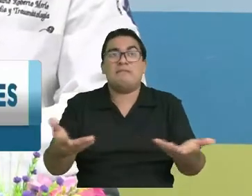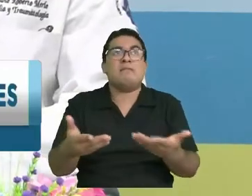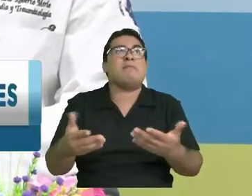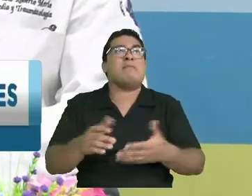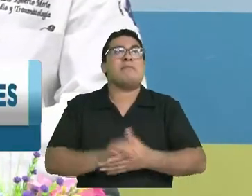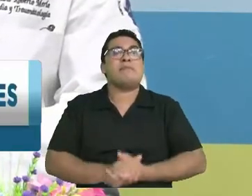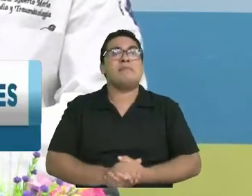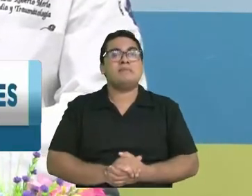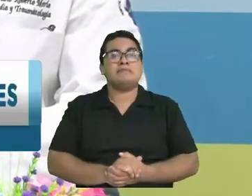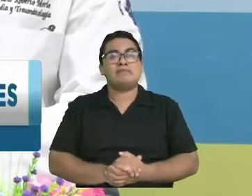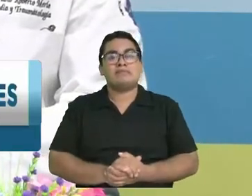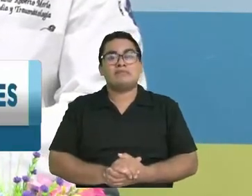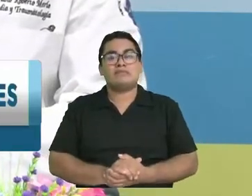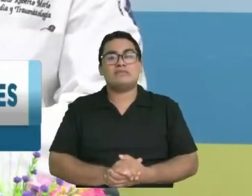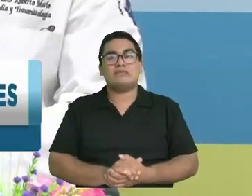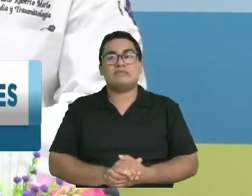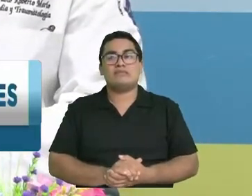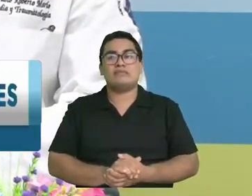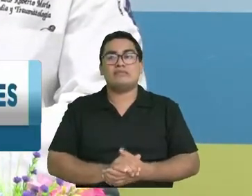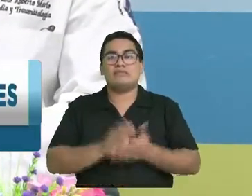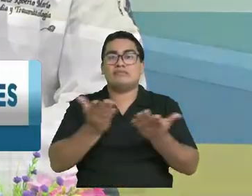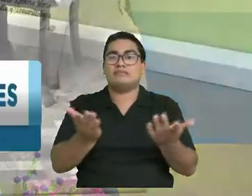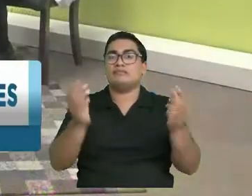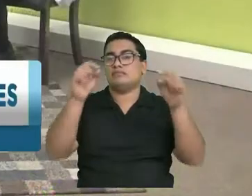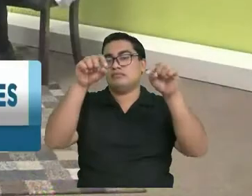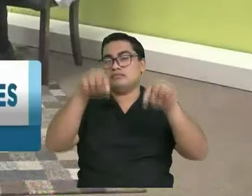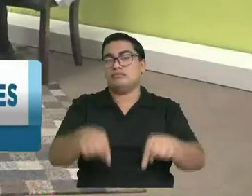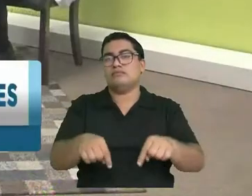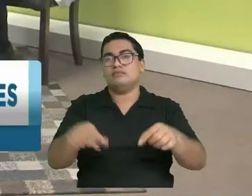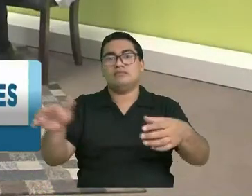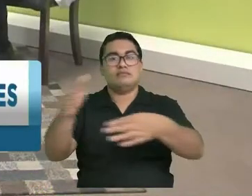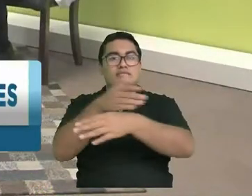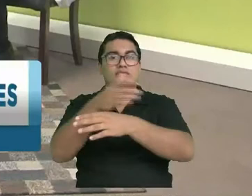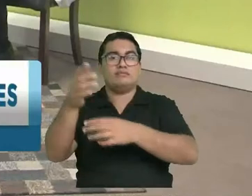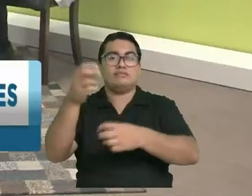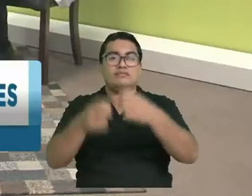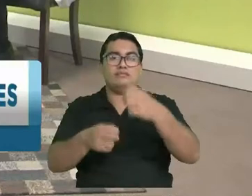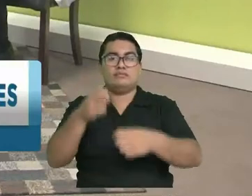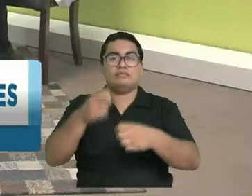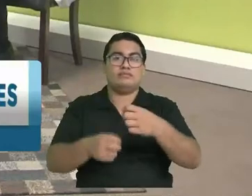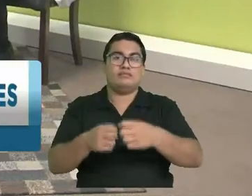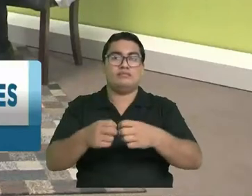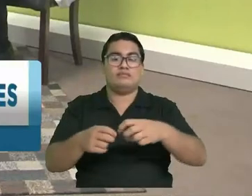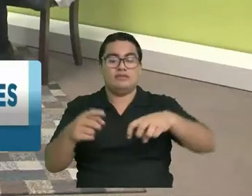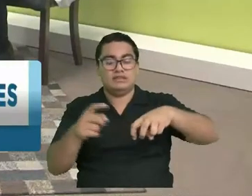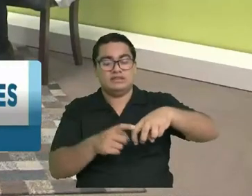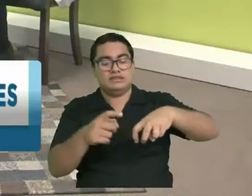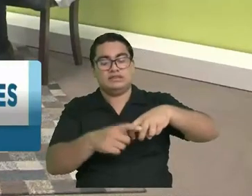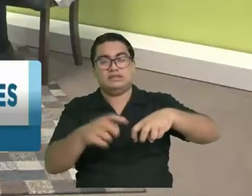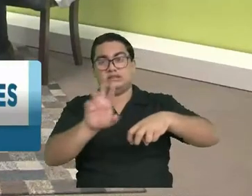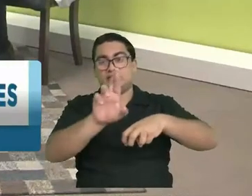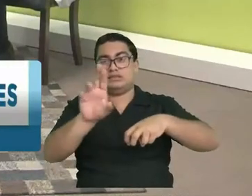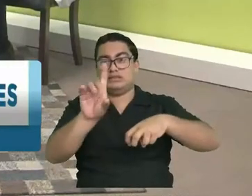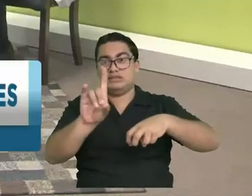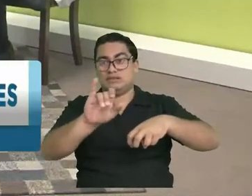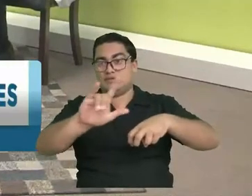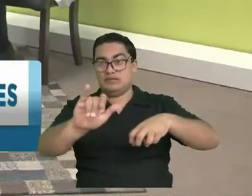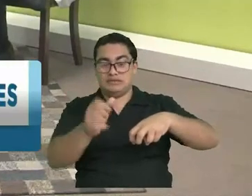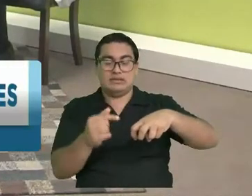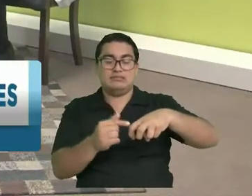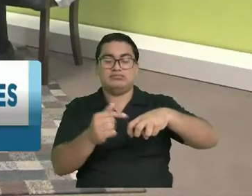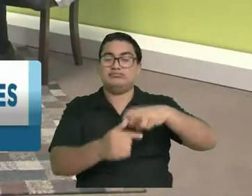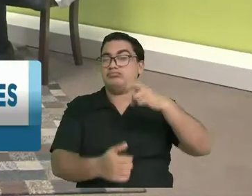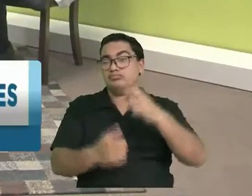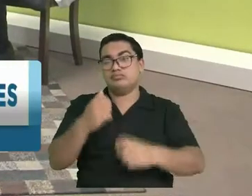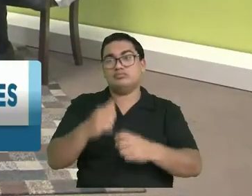trauma por el uso del tacón. Ahora, entonces, ¿qué tipo de afectaciones causa el tacón en las rodillas? En la rodilla, cuando yo te decía